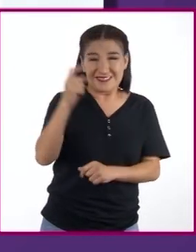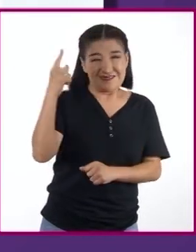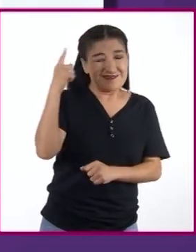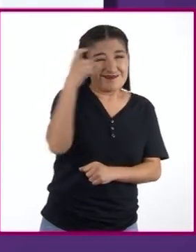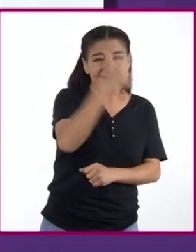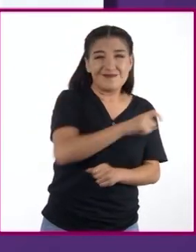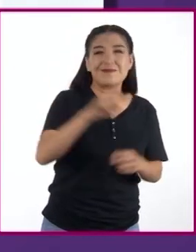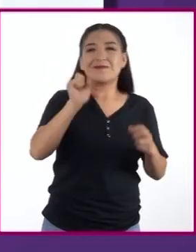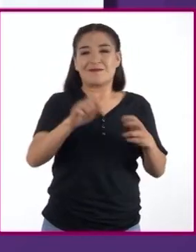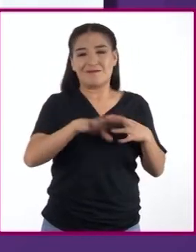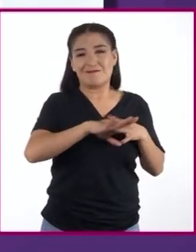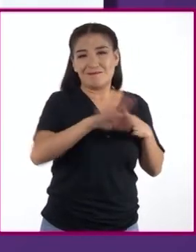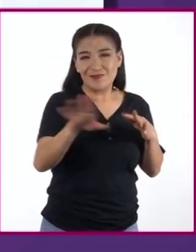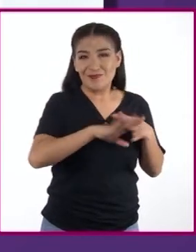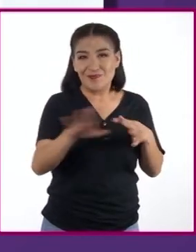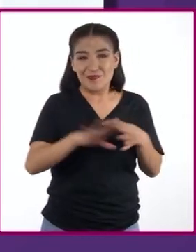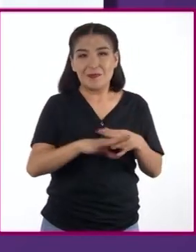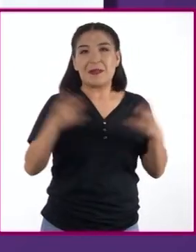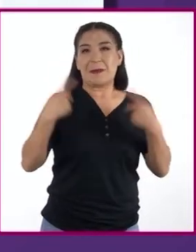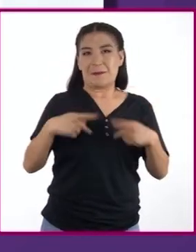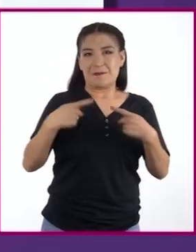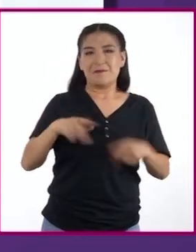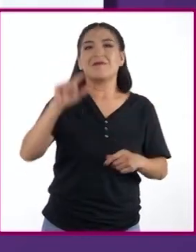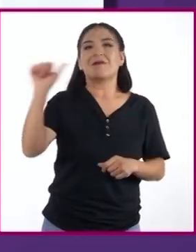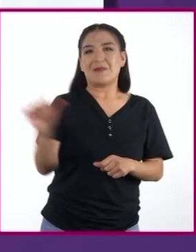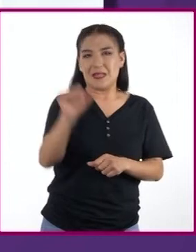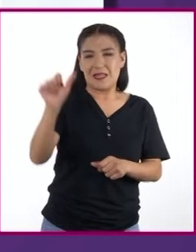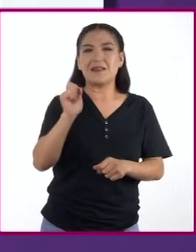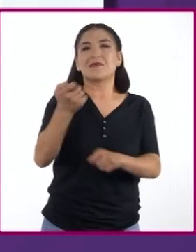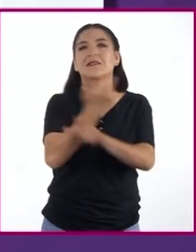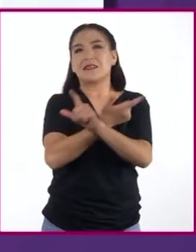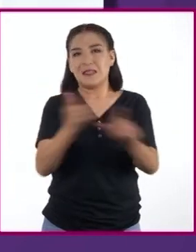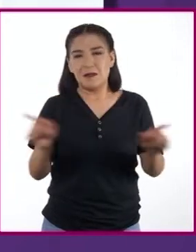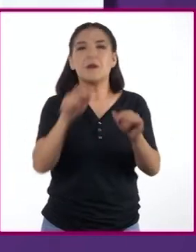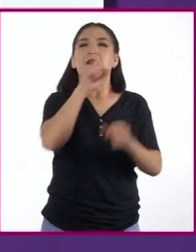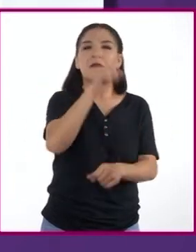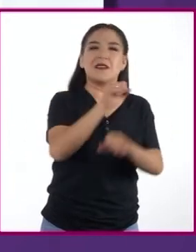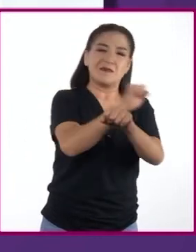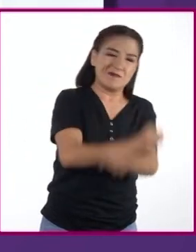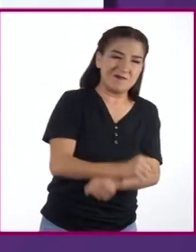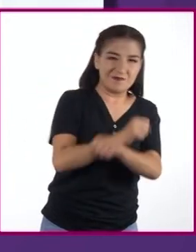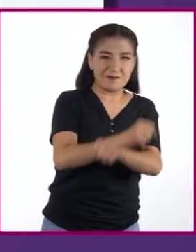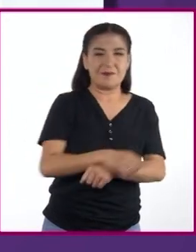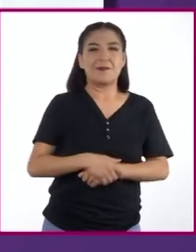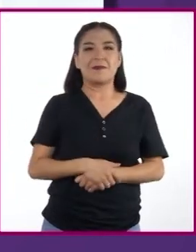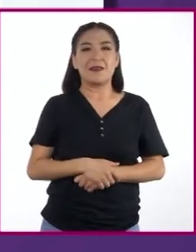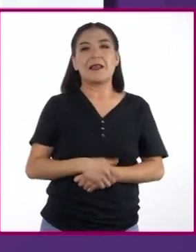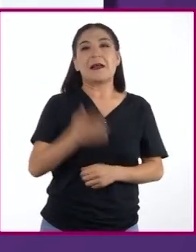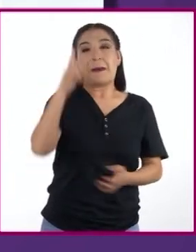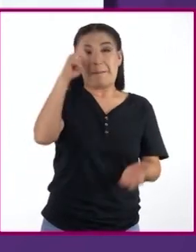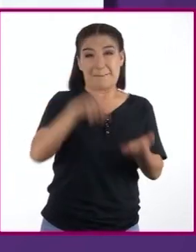migración de asiáticos libres y esclavos entre los años